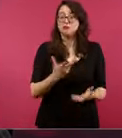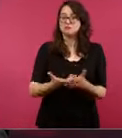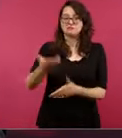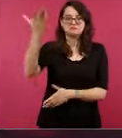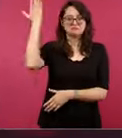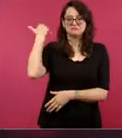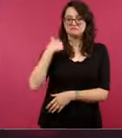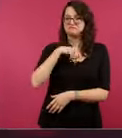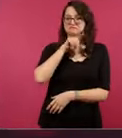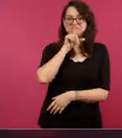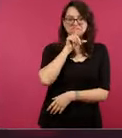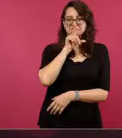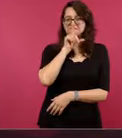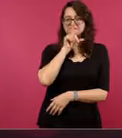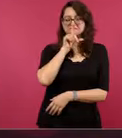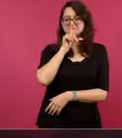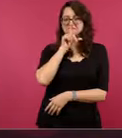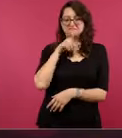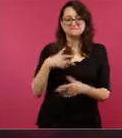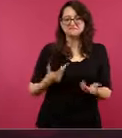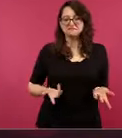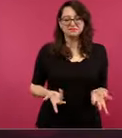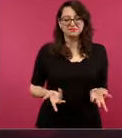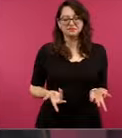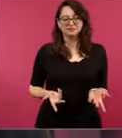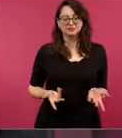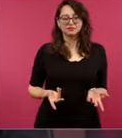No se insultaba al presidente, lo he dicho varias veces,